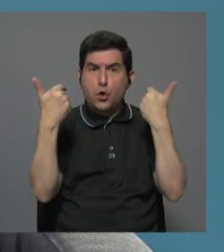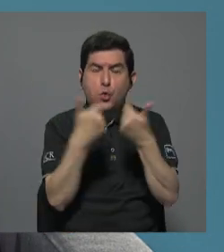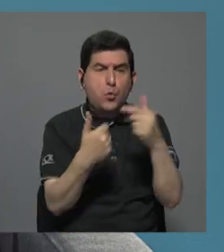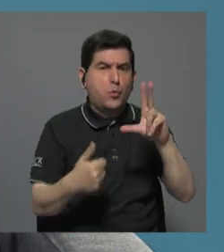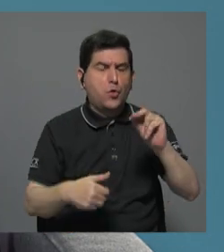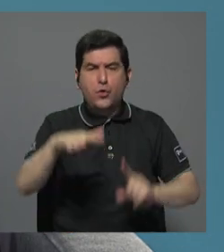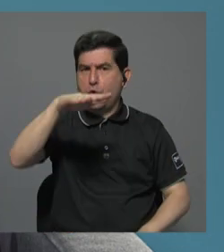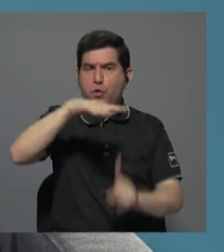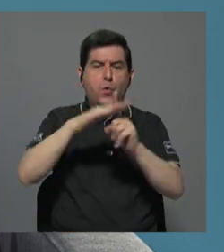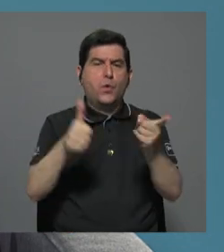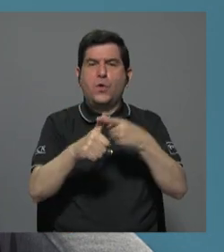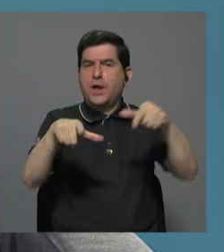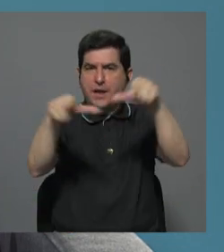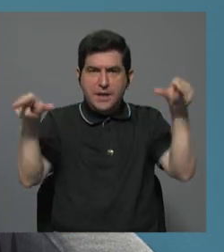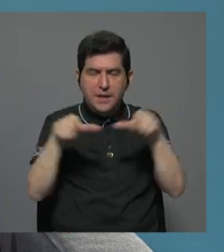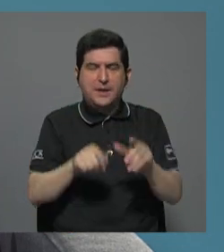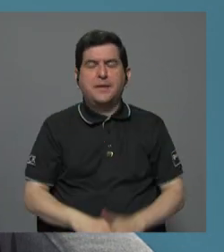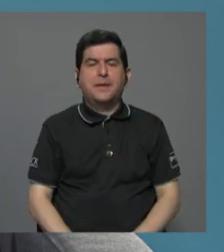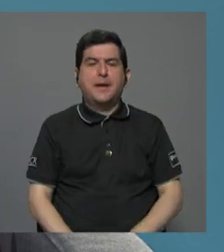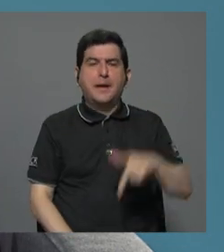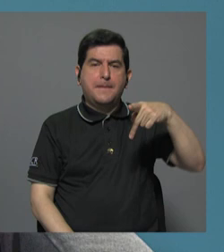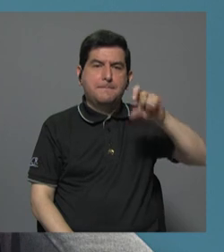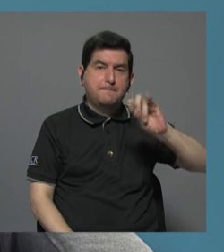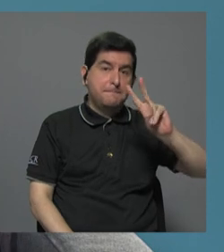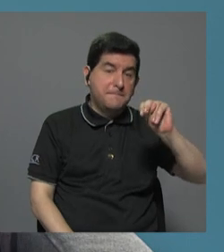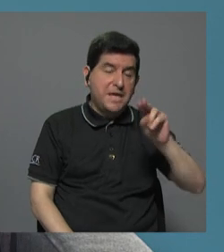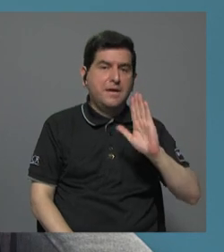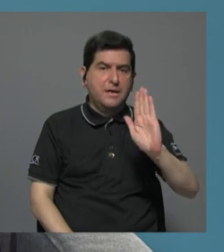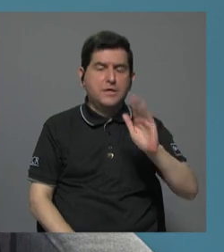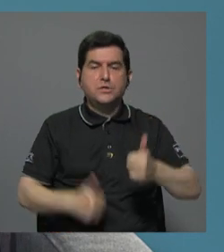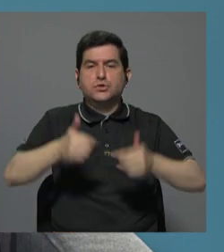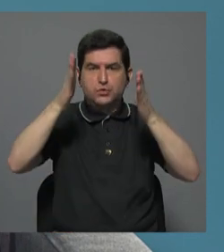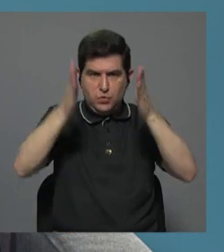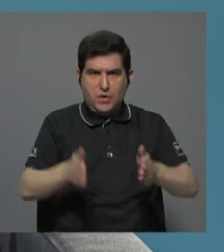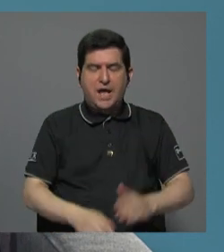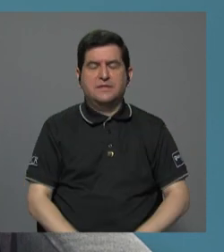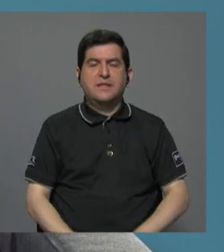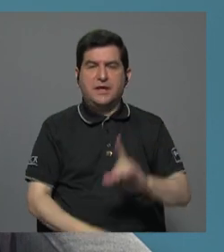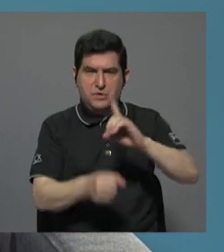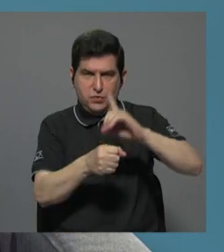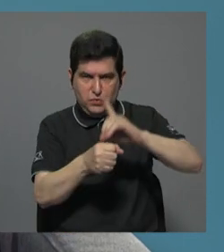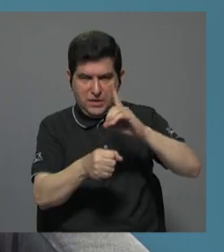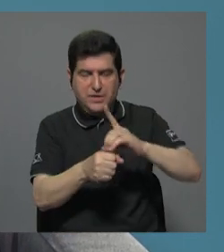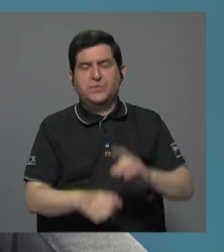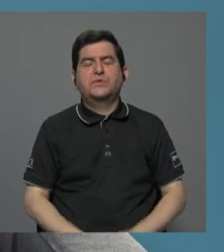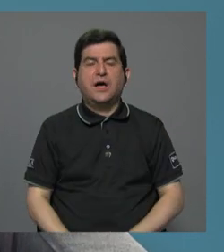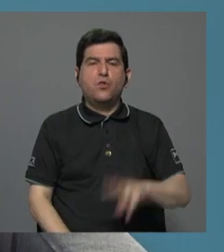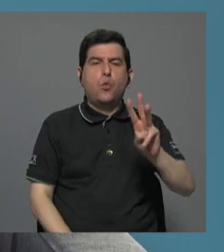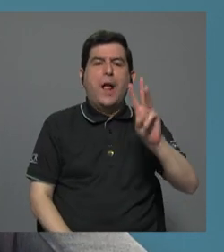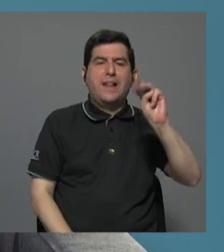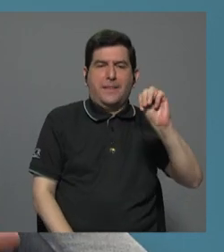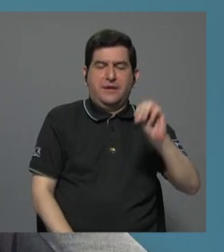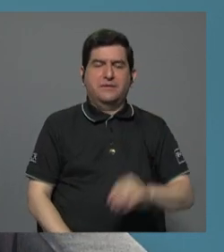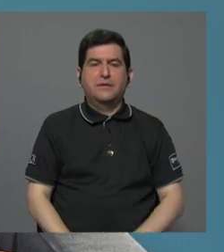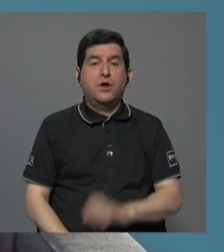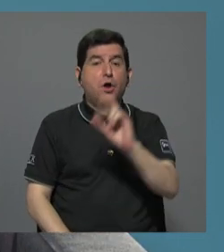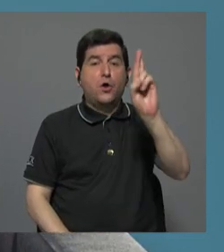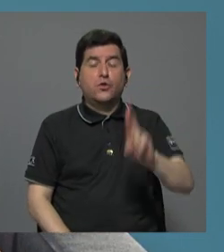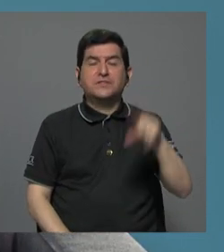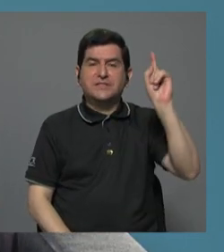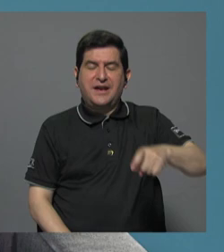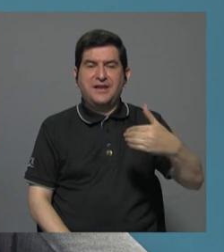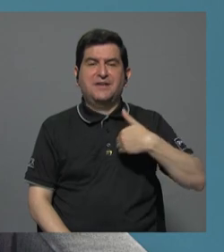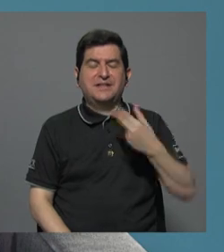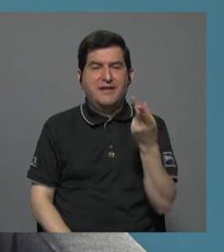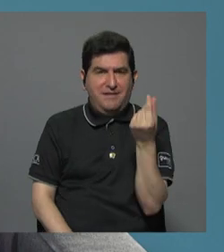está apareciendo en los primeros lugares como es el partido integración nacional y su candidato presidencial y diputado dice walter muñoz dice costa rica debería